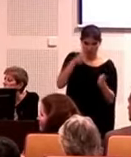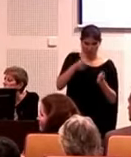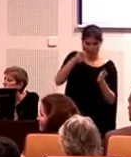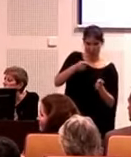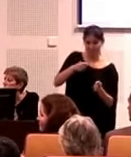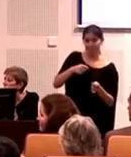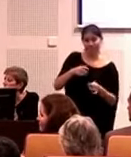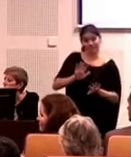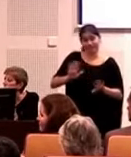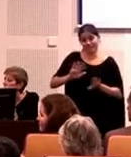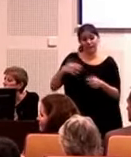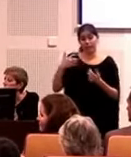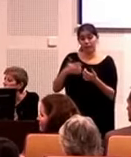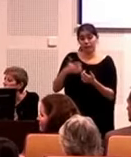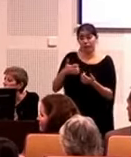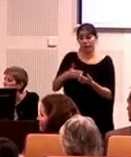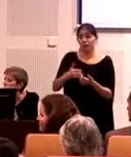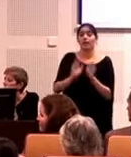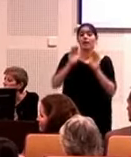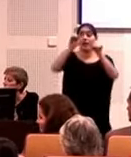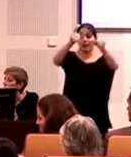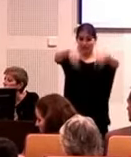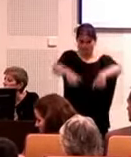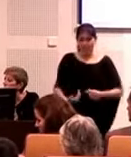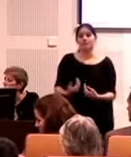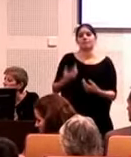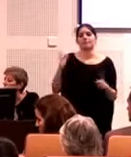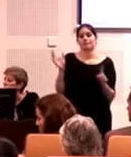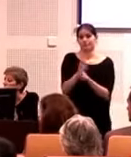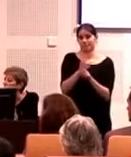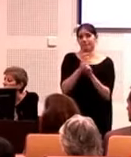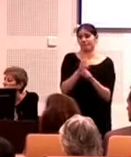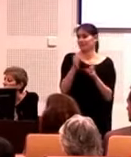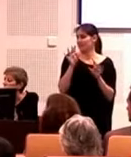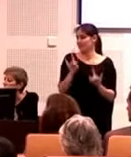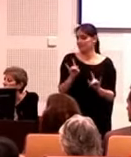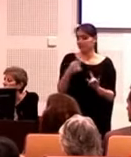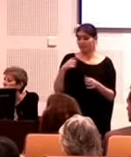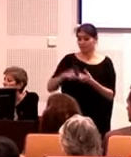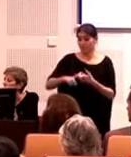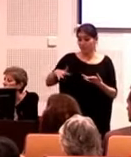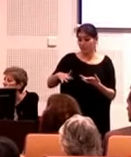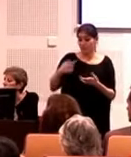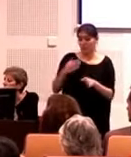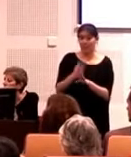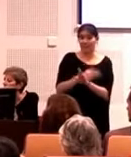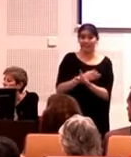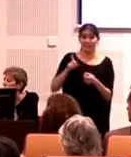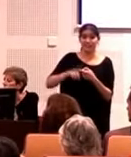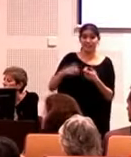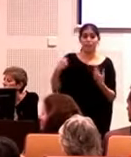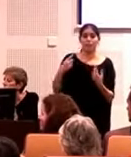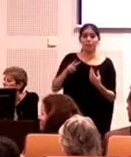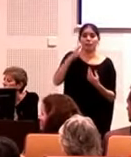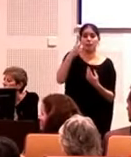bueno, se consiguió, él y yo, además, antes de casarnos nos fuimos a vivir